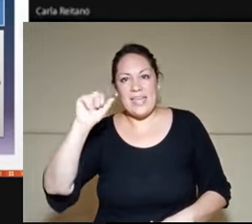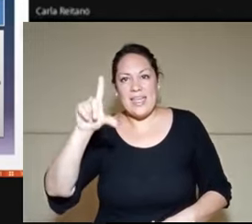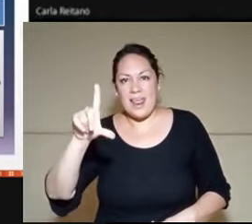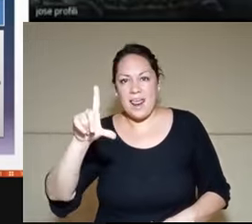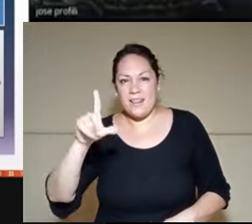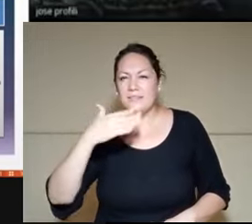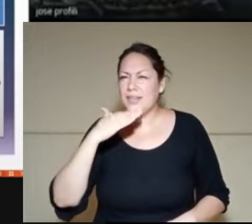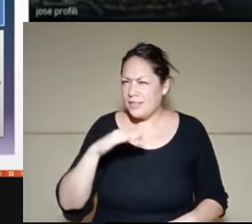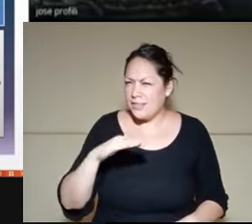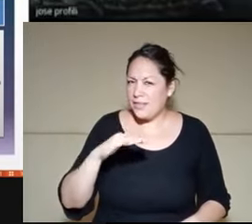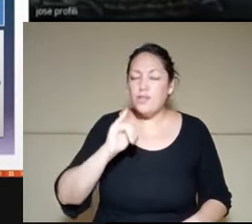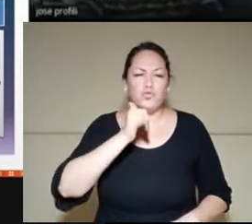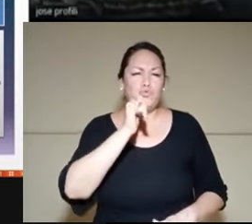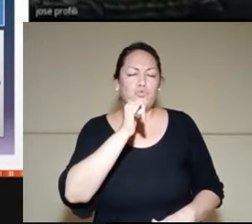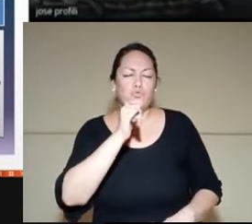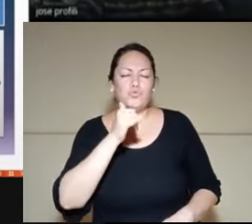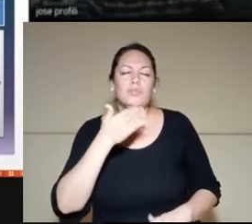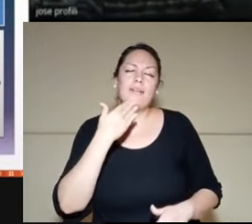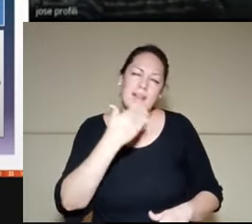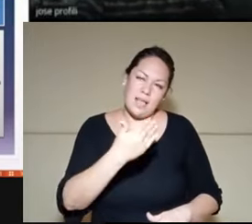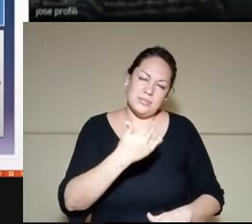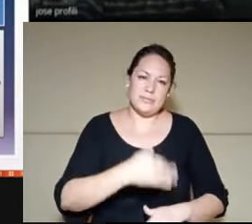Perfecto, gracias. Bien.